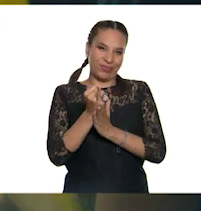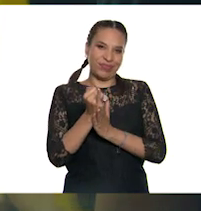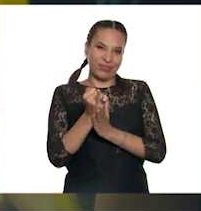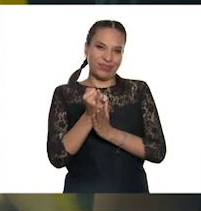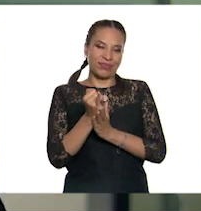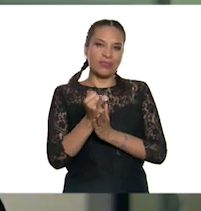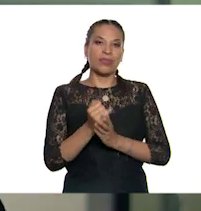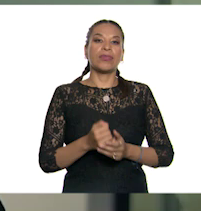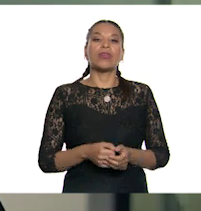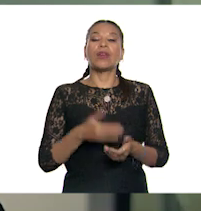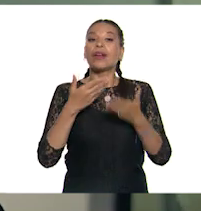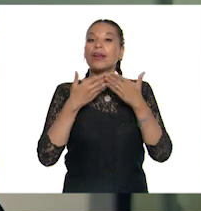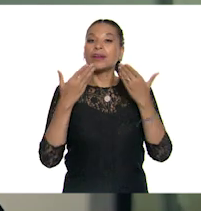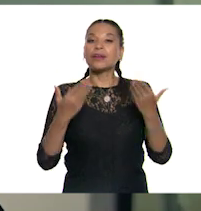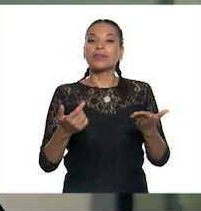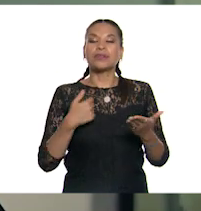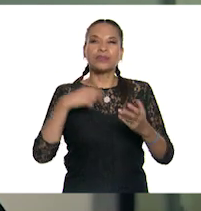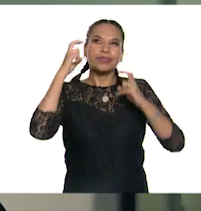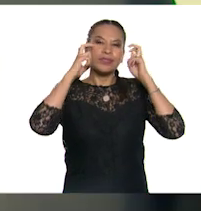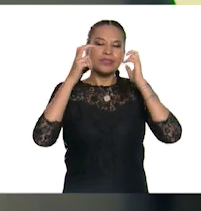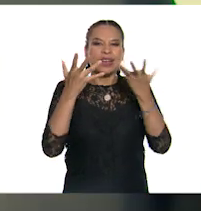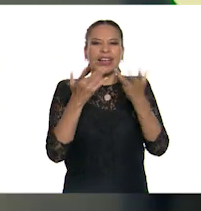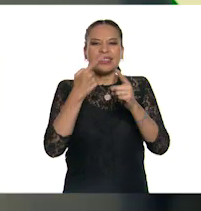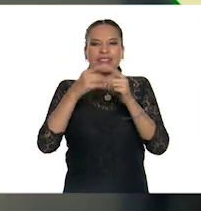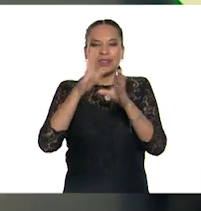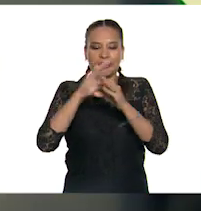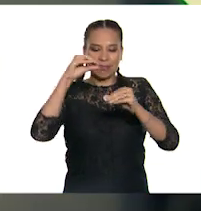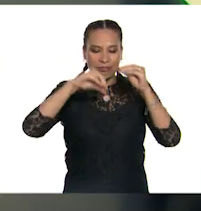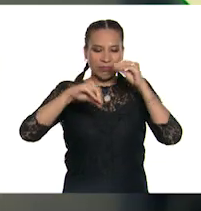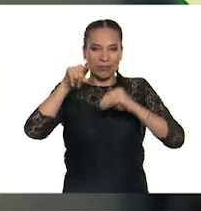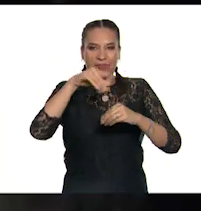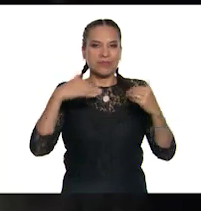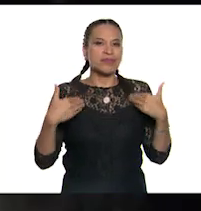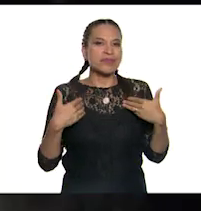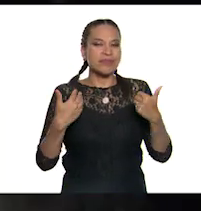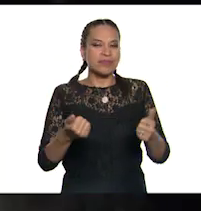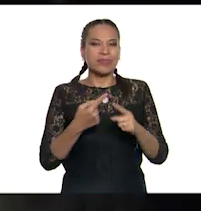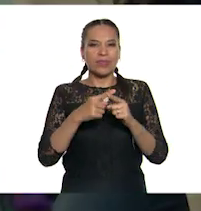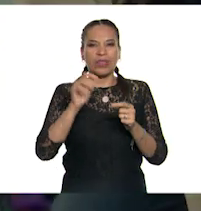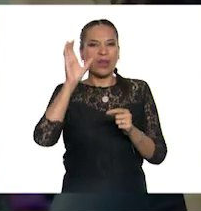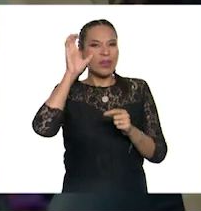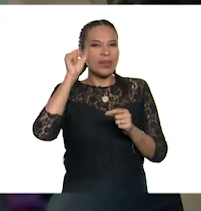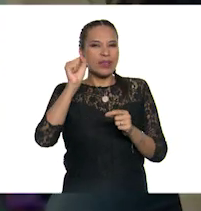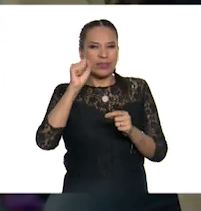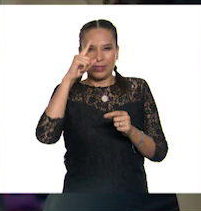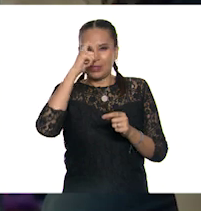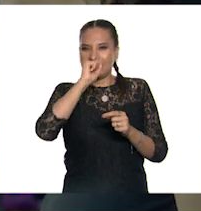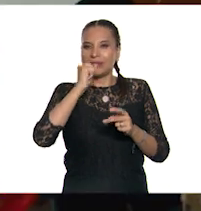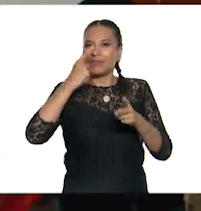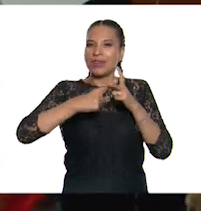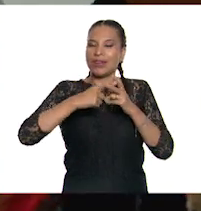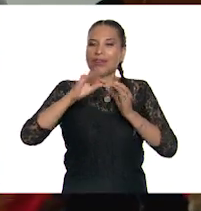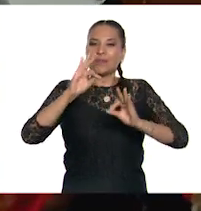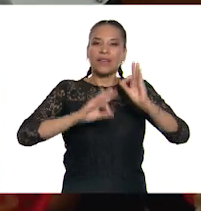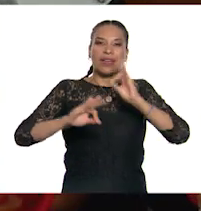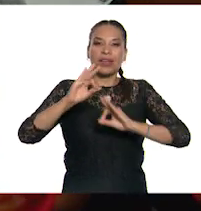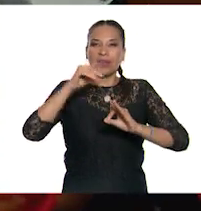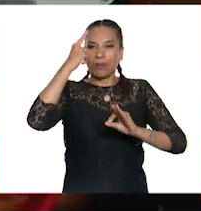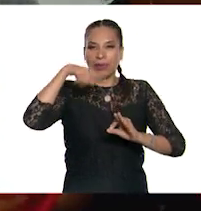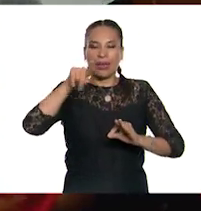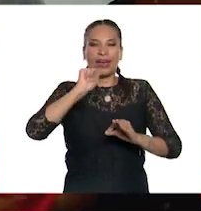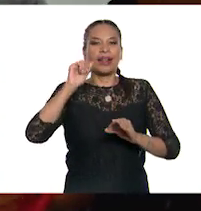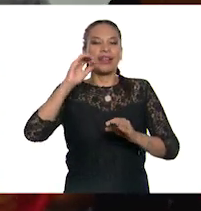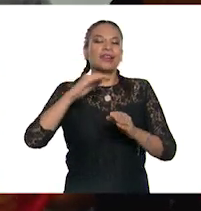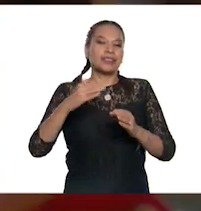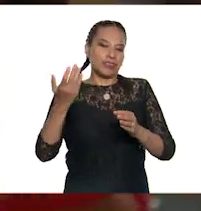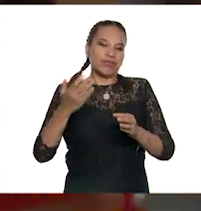tomado. Ahora diseño dispositivos que ayudan a que entendamos conceptos abstractos de matemáticas y física para así hacer la